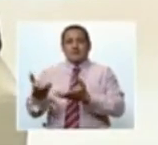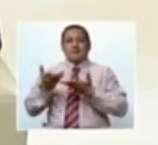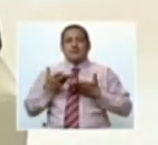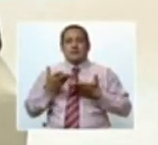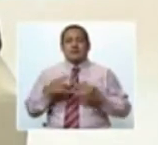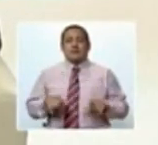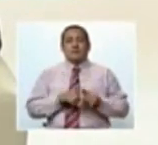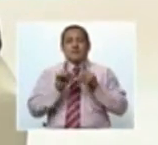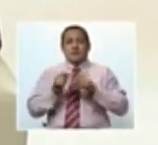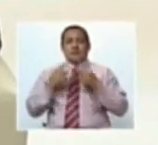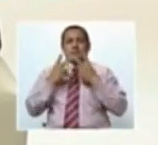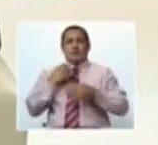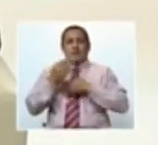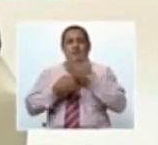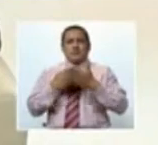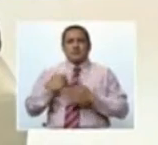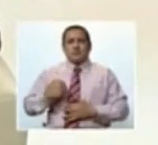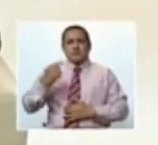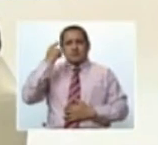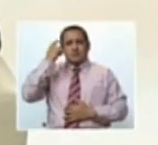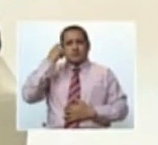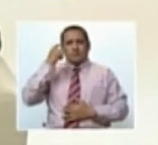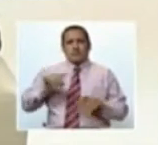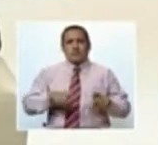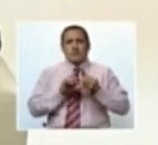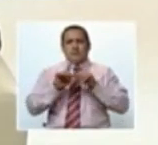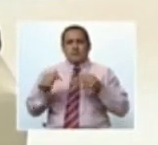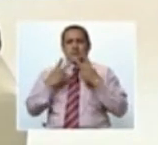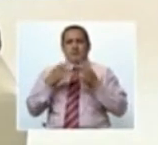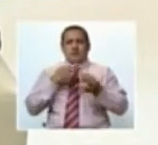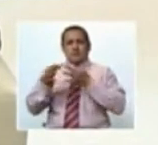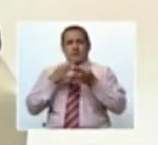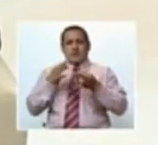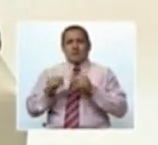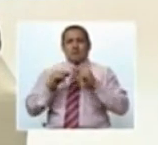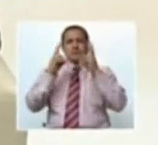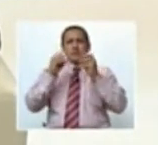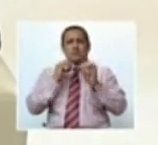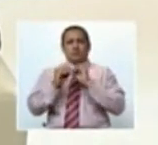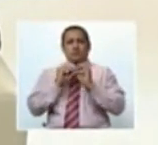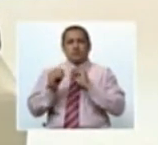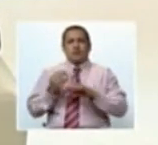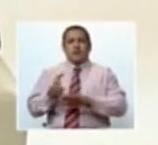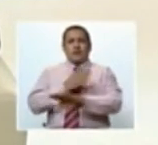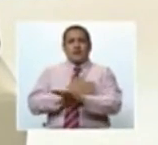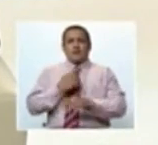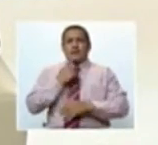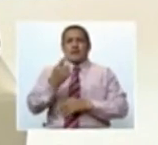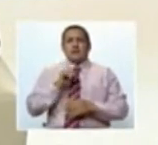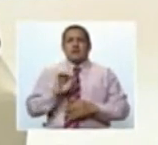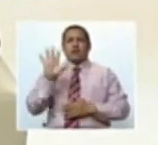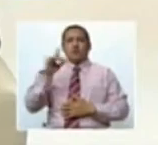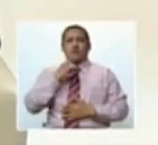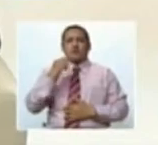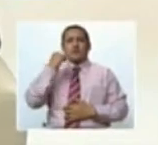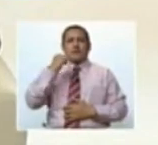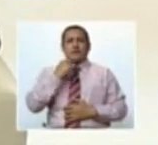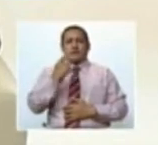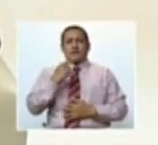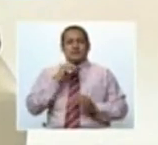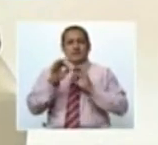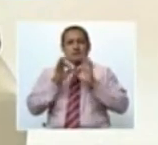Y bueno, en esta lógica de pensar el tema de la congruencia está también el otro